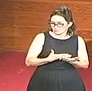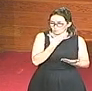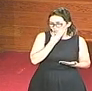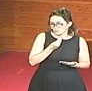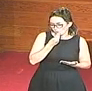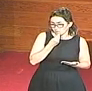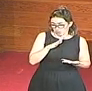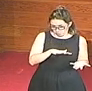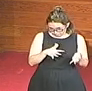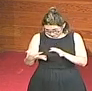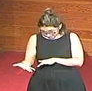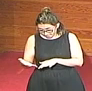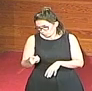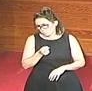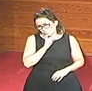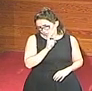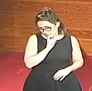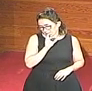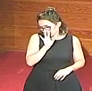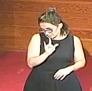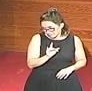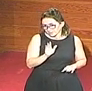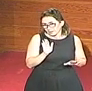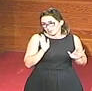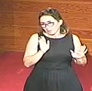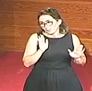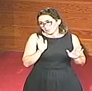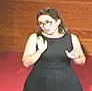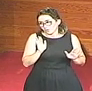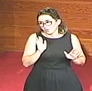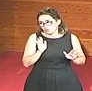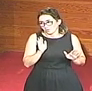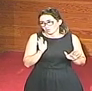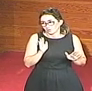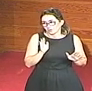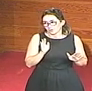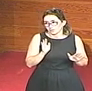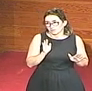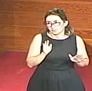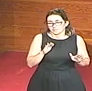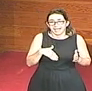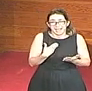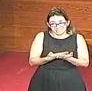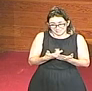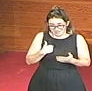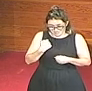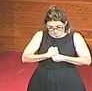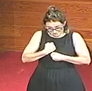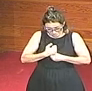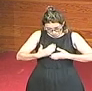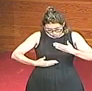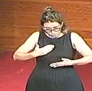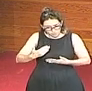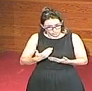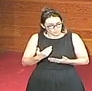de implementar, pues en la propia naturaleza del oficio vemos problemas que no se van a poder